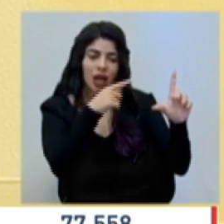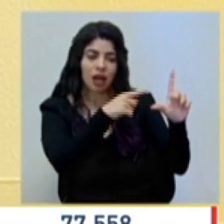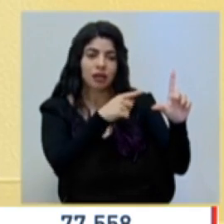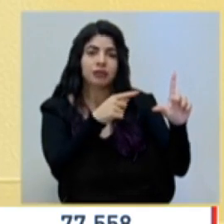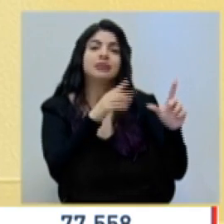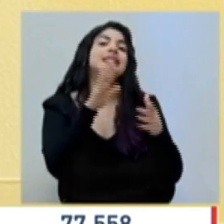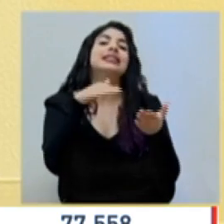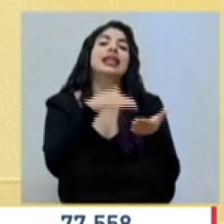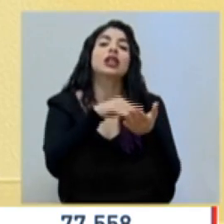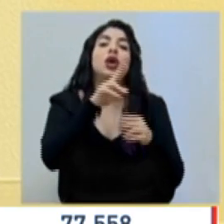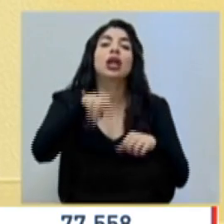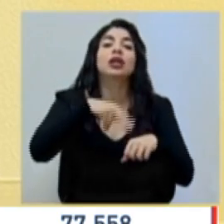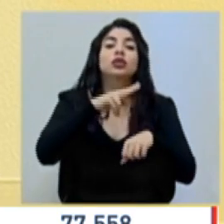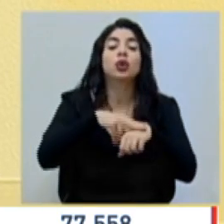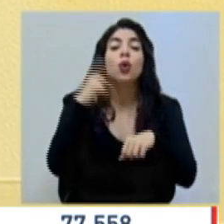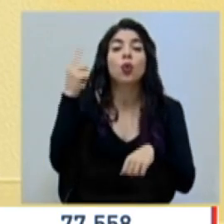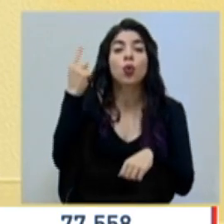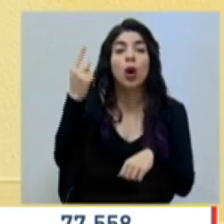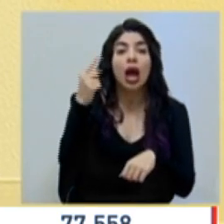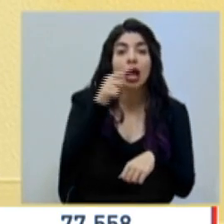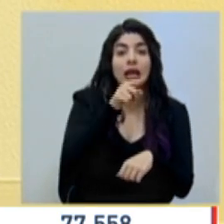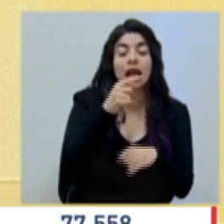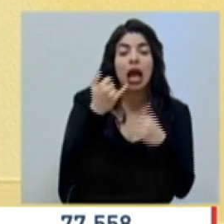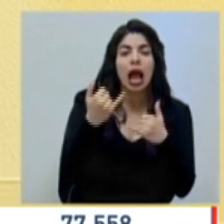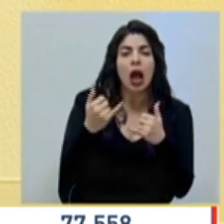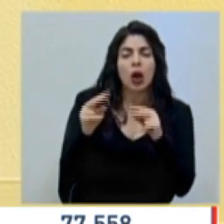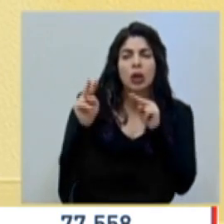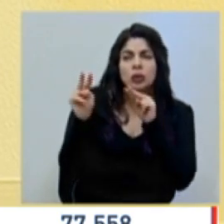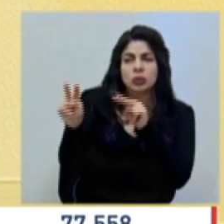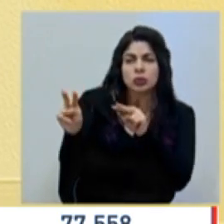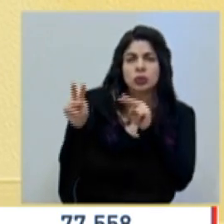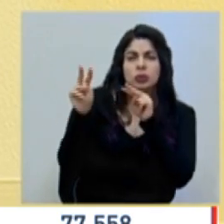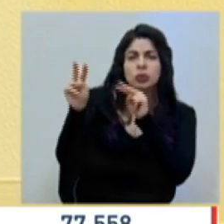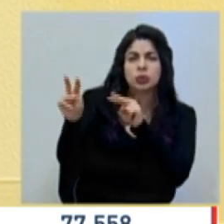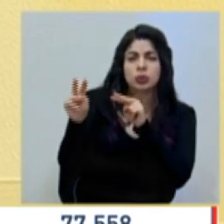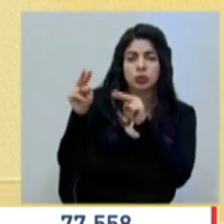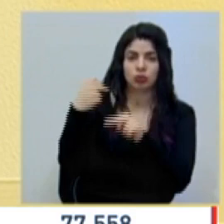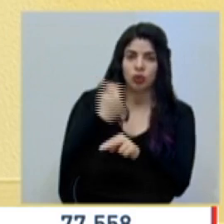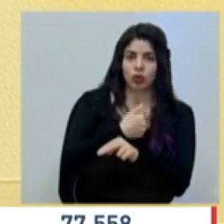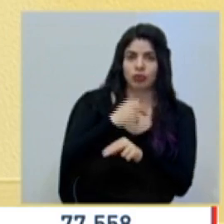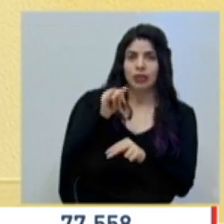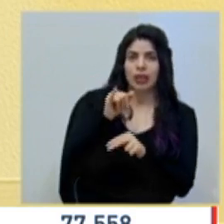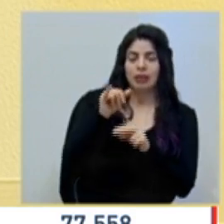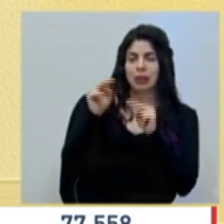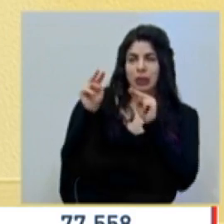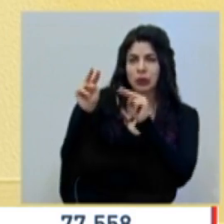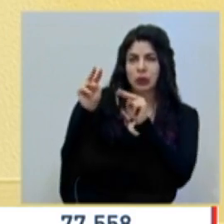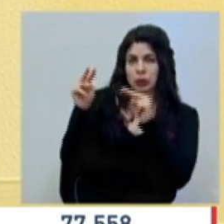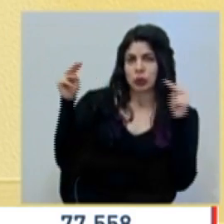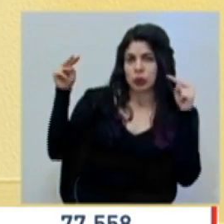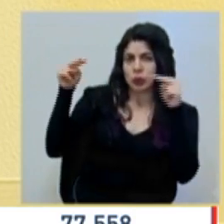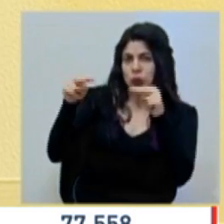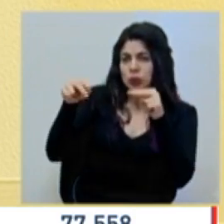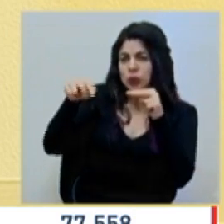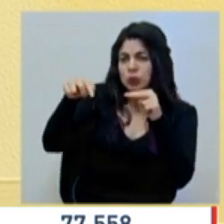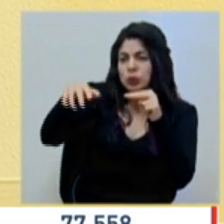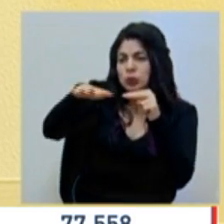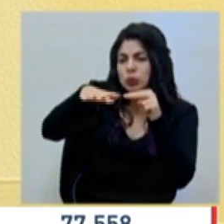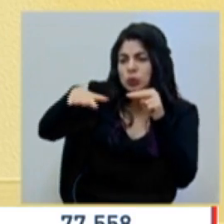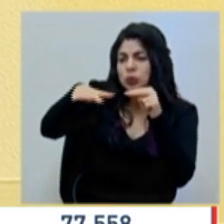del Centro Nacional de Huracanes, que está monitoreando, y evidentemente nosotros también, un área